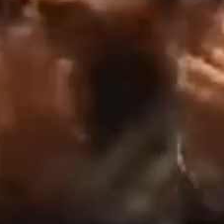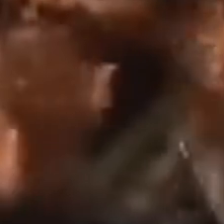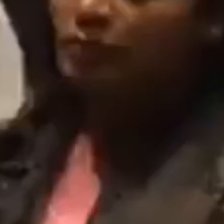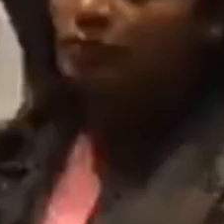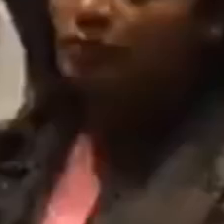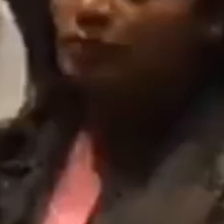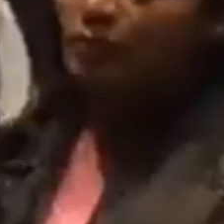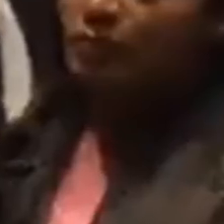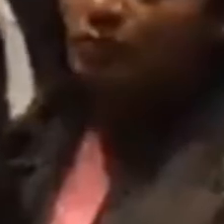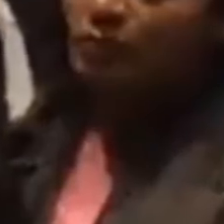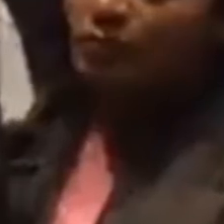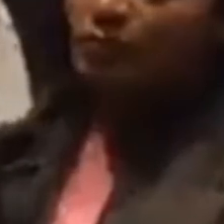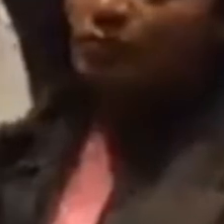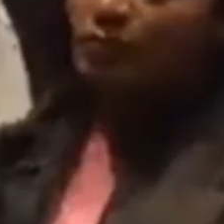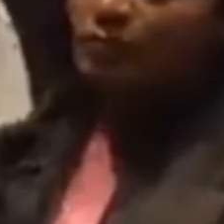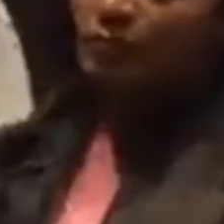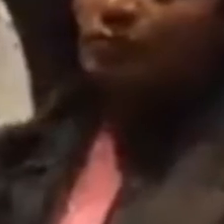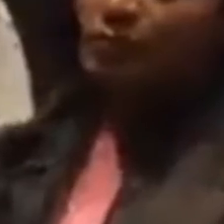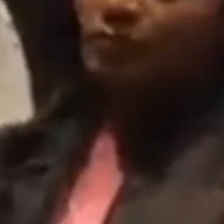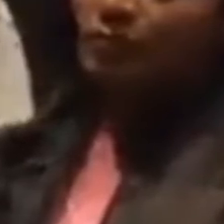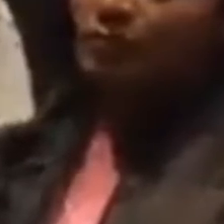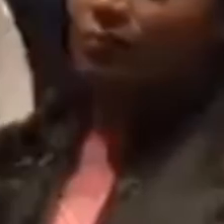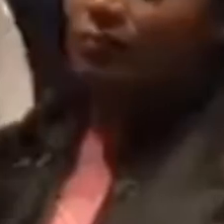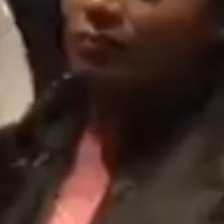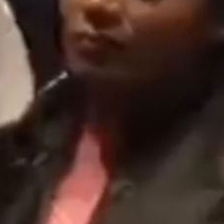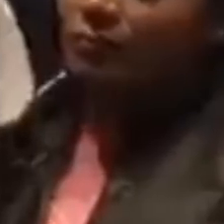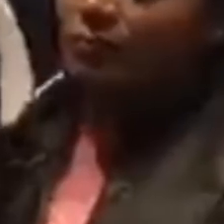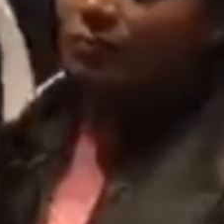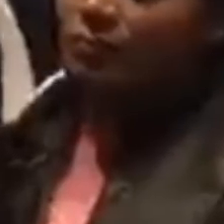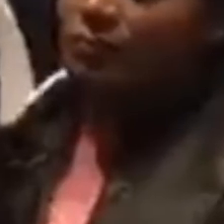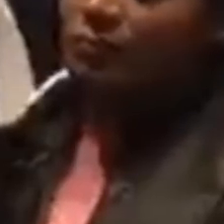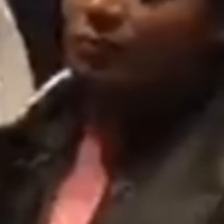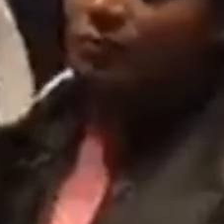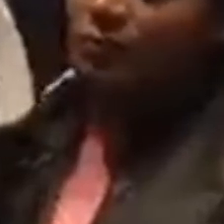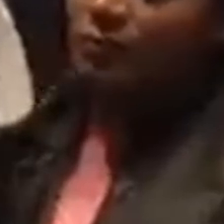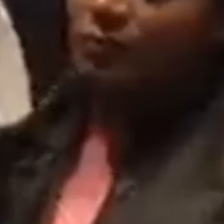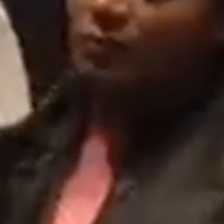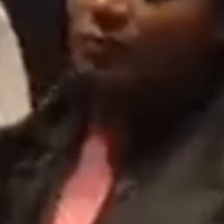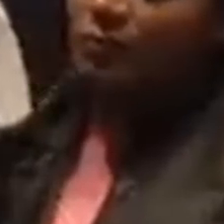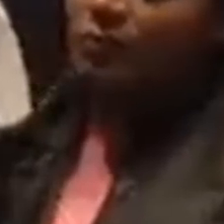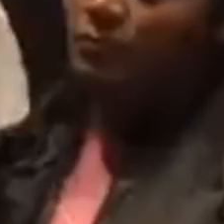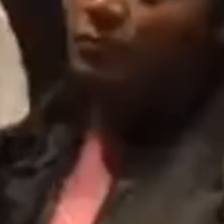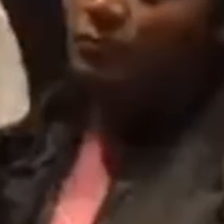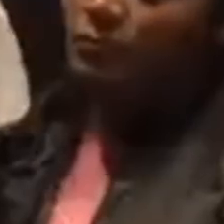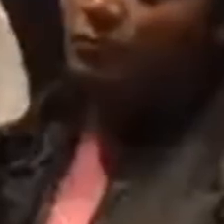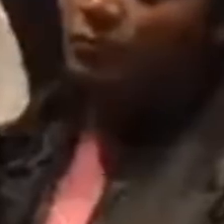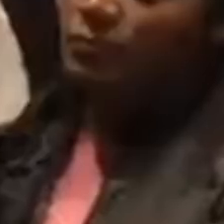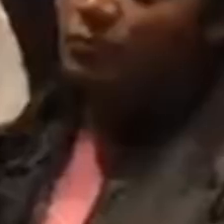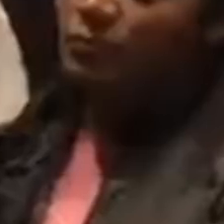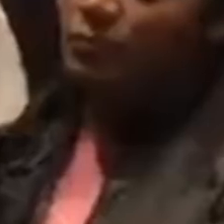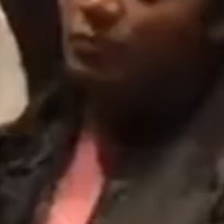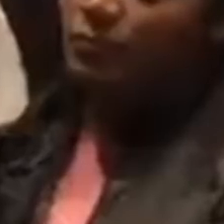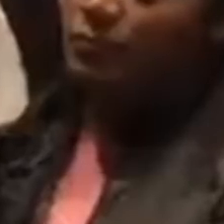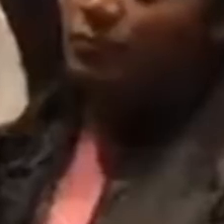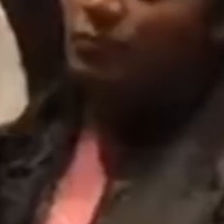manos, que podría pasar lo que pasó en Coahuila, donde se dividió el